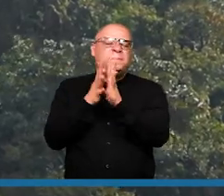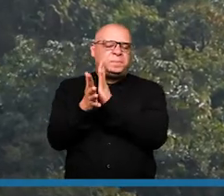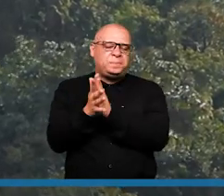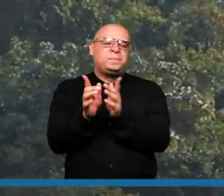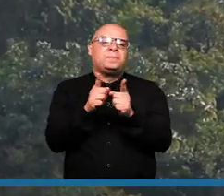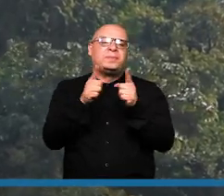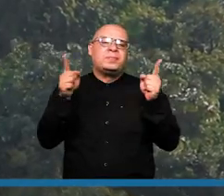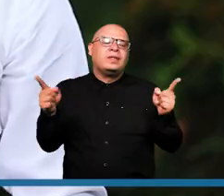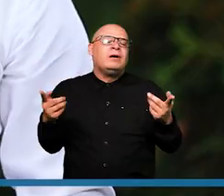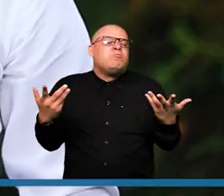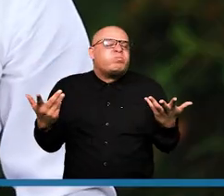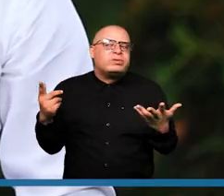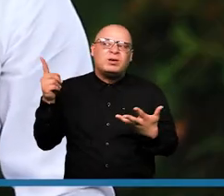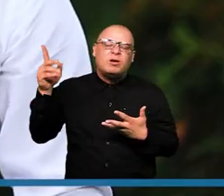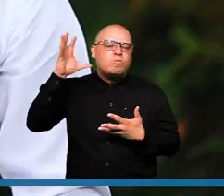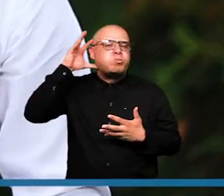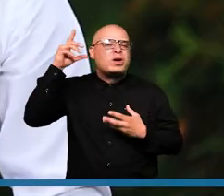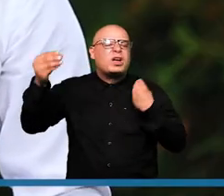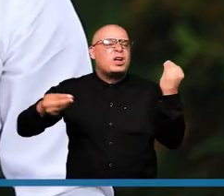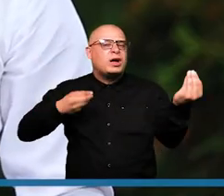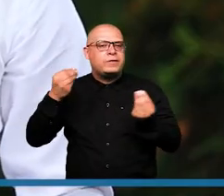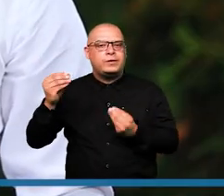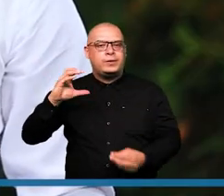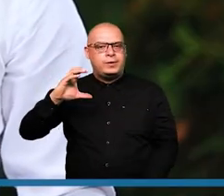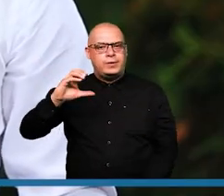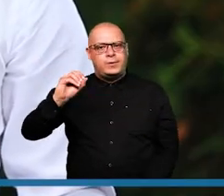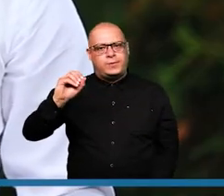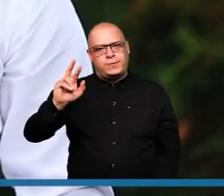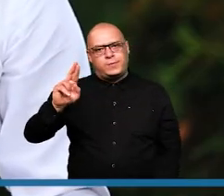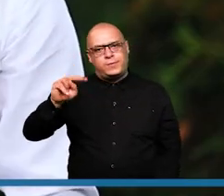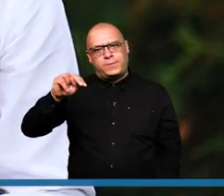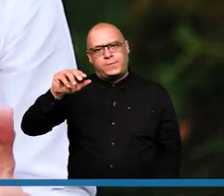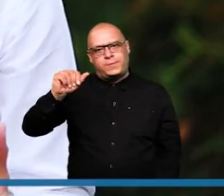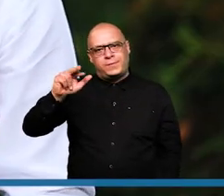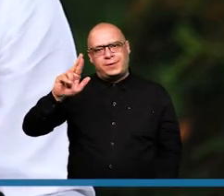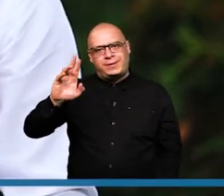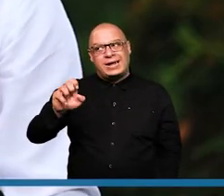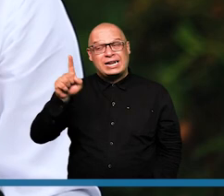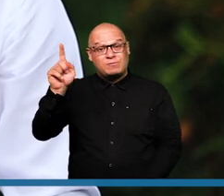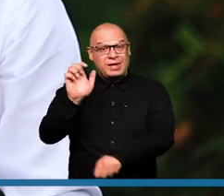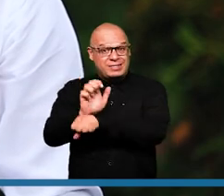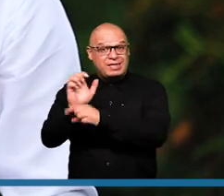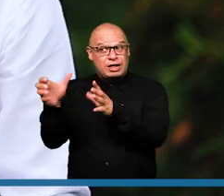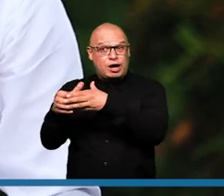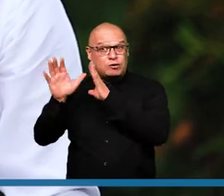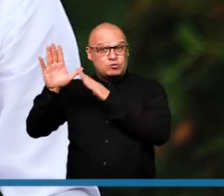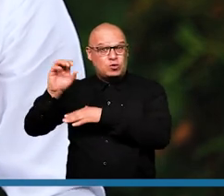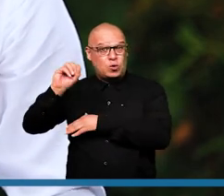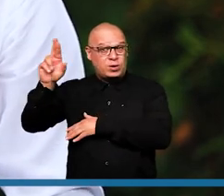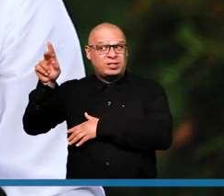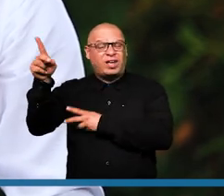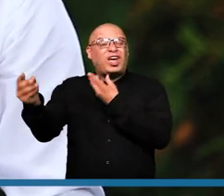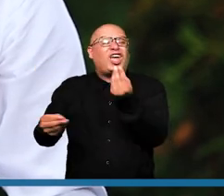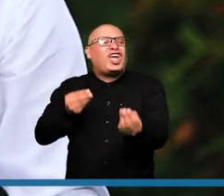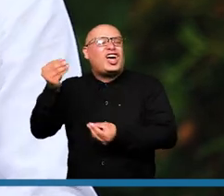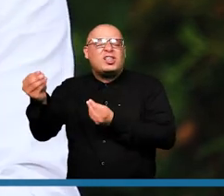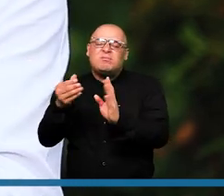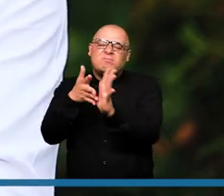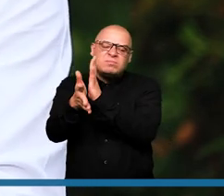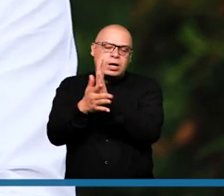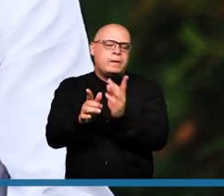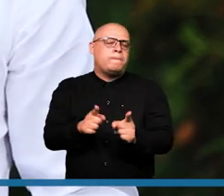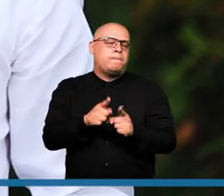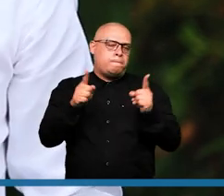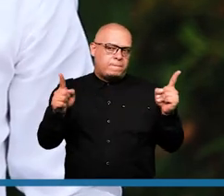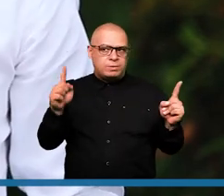qué se viene trabajando desde Cornare para la protección y cuidado de la fauna silvestre, además del trabajo articulado que